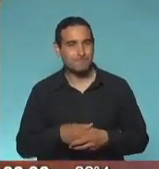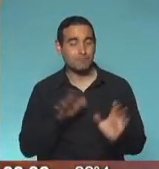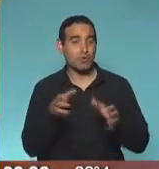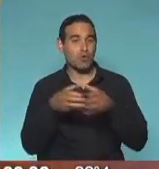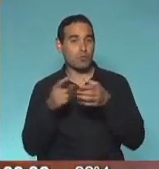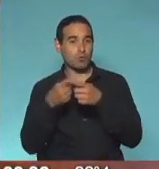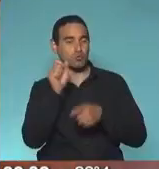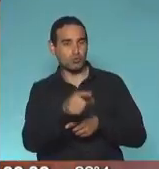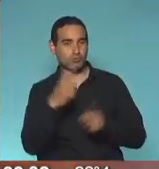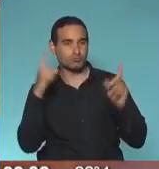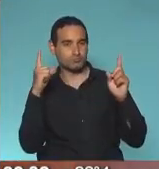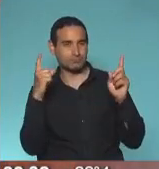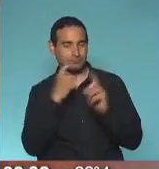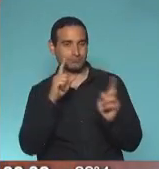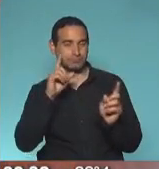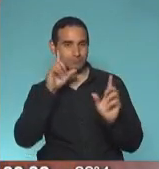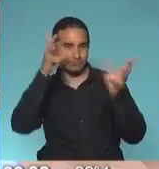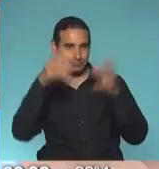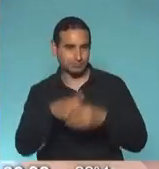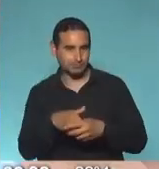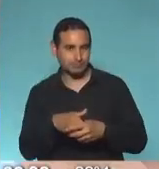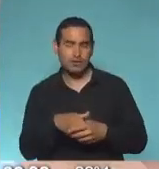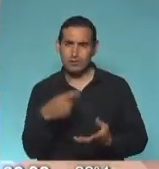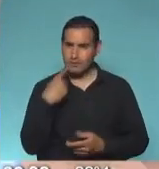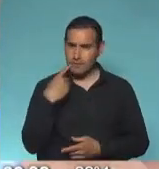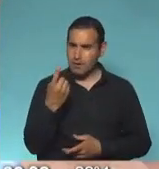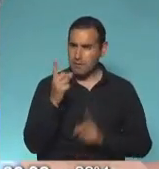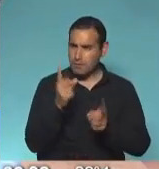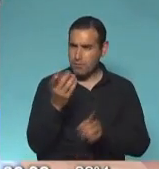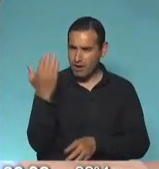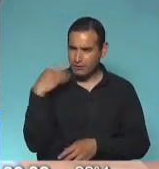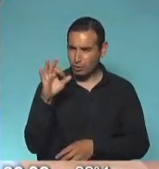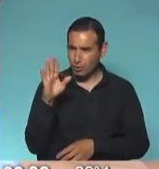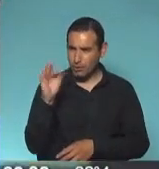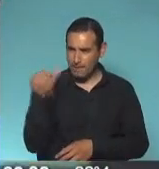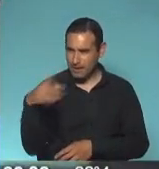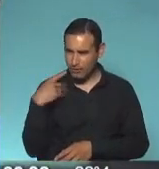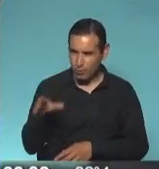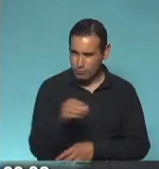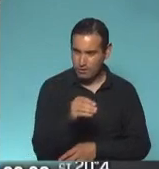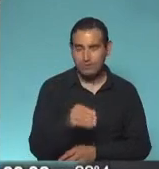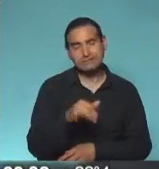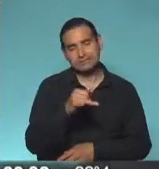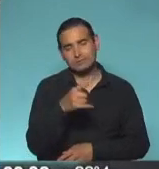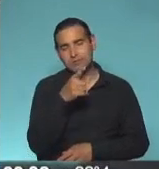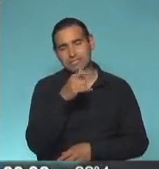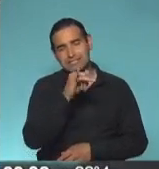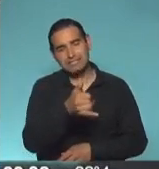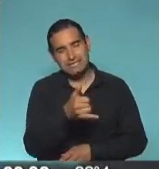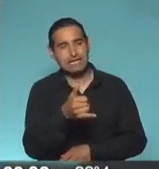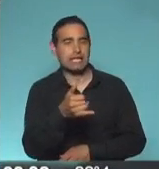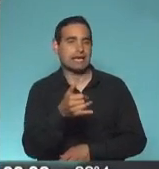no sigue una estrategia Estados Unidos. Vos decís que en este sentido hay una continuidad con lo que venía pasando con Obama. Sí, yo creo que a mí me parece que a pesar